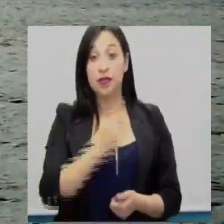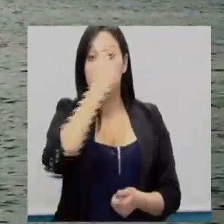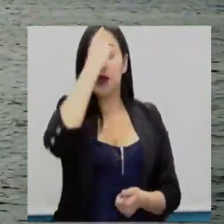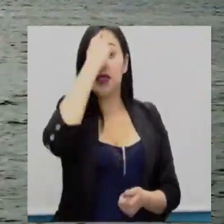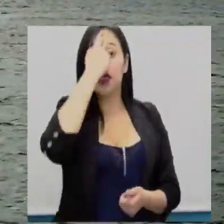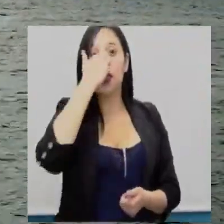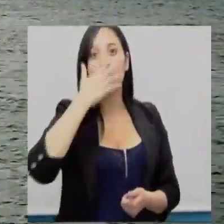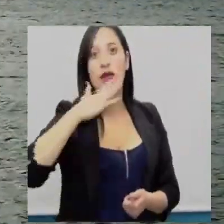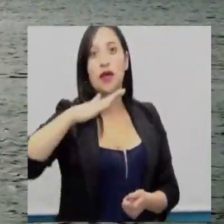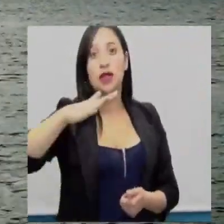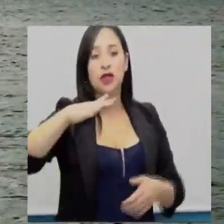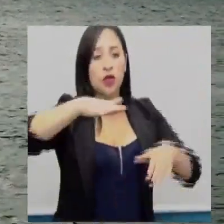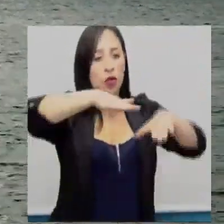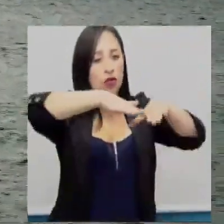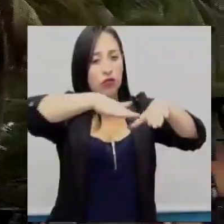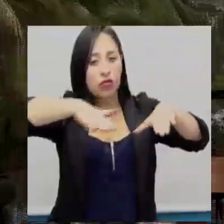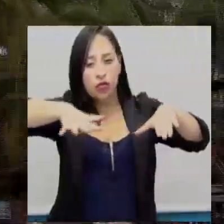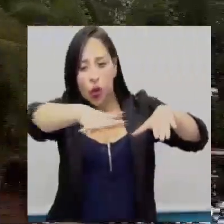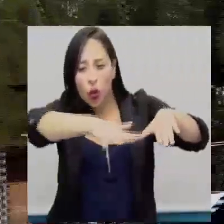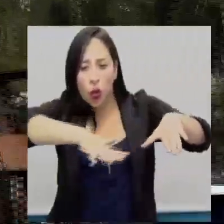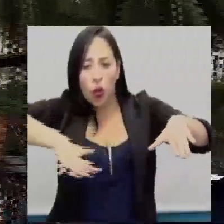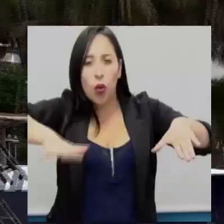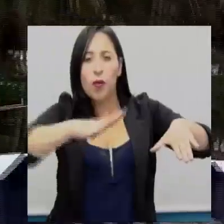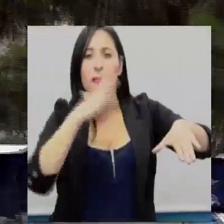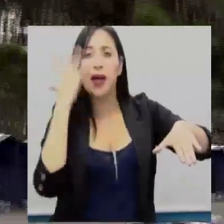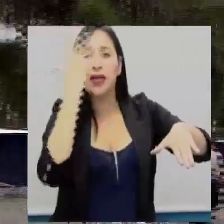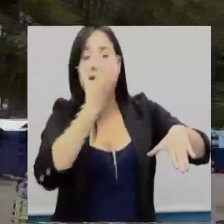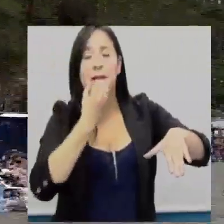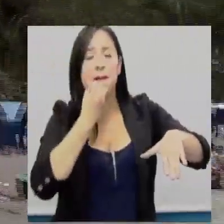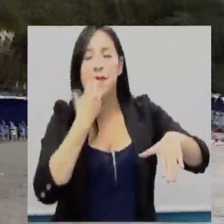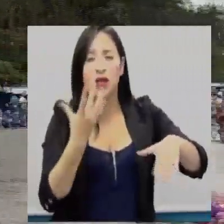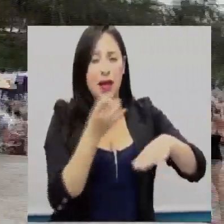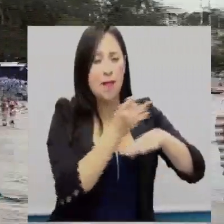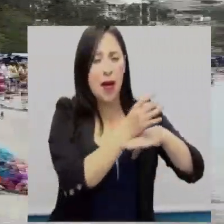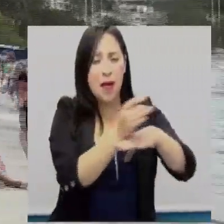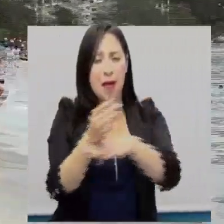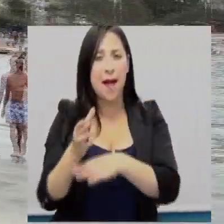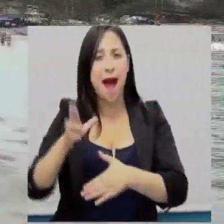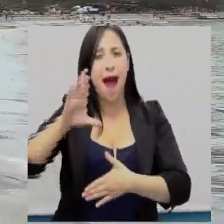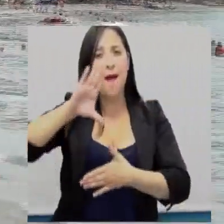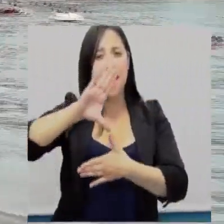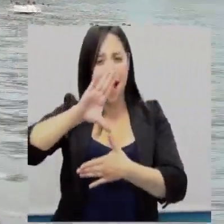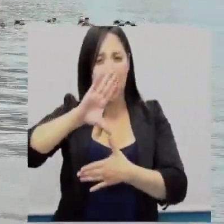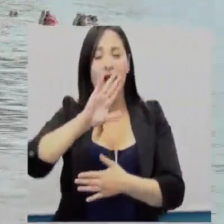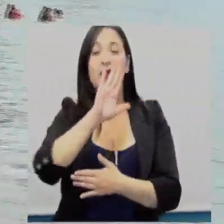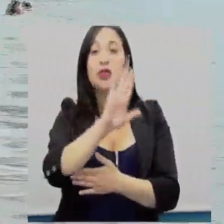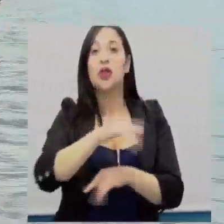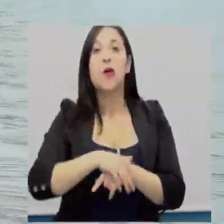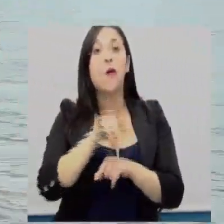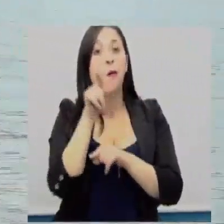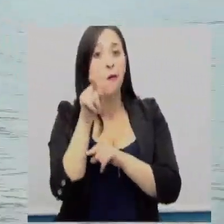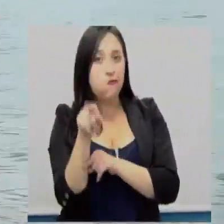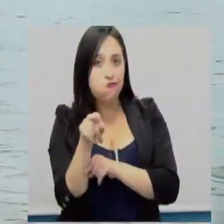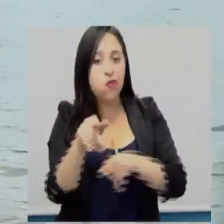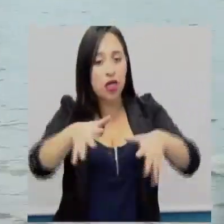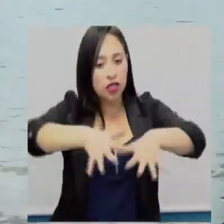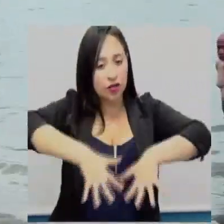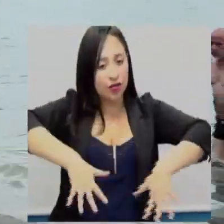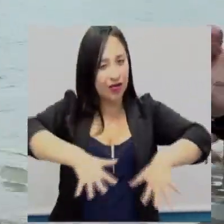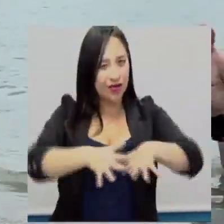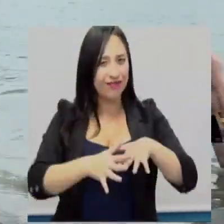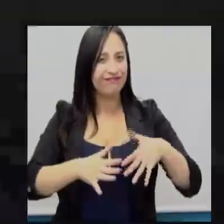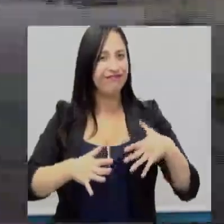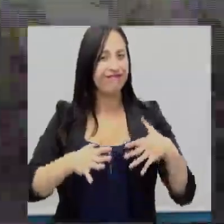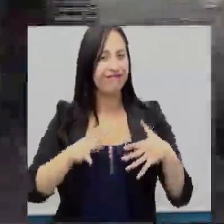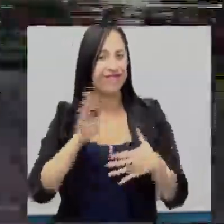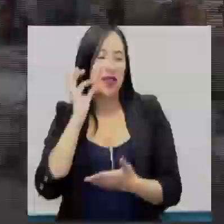Dicen que Santa Marta es la bahía más hermosa de América. Su mar, las playas y el ambiente agradable de lugares como el Rodadero son